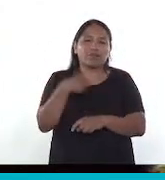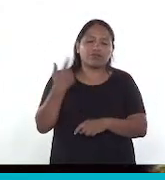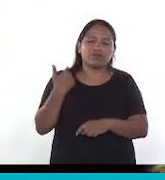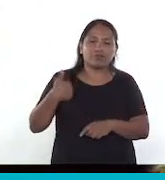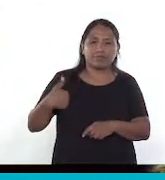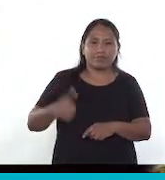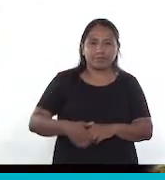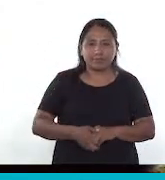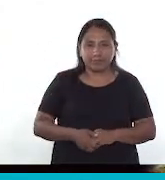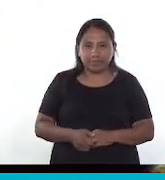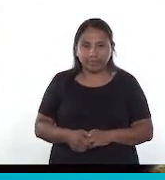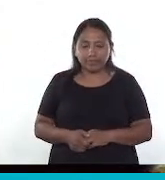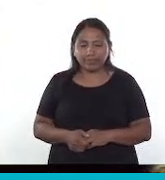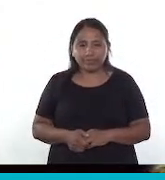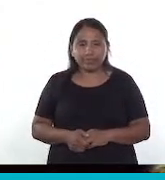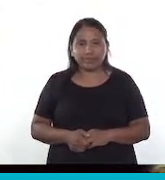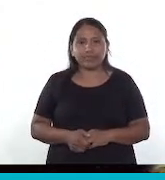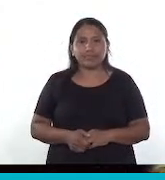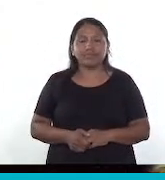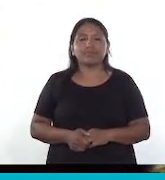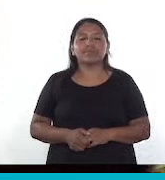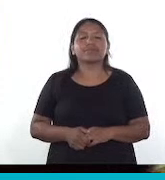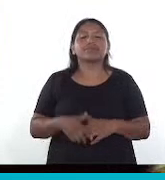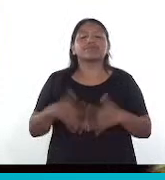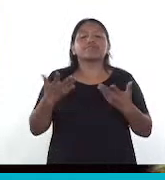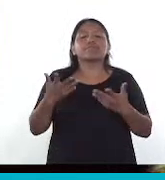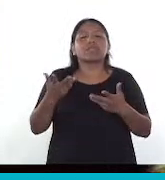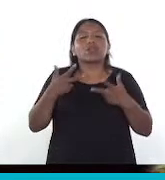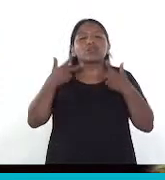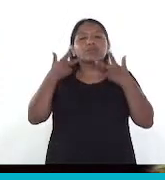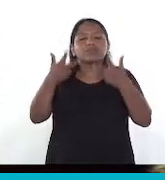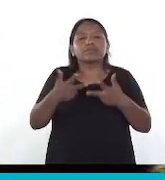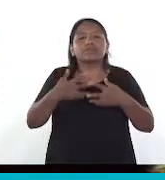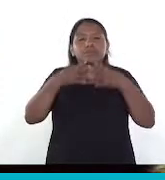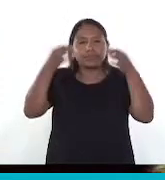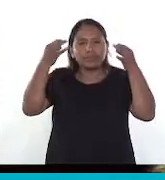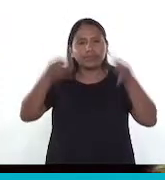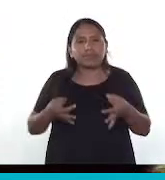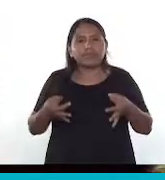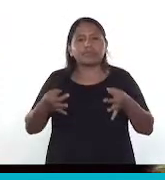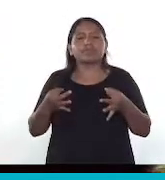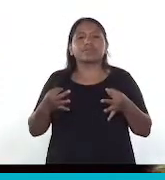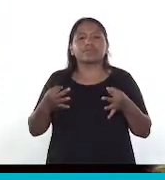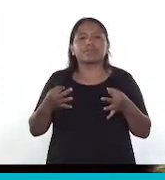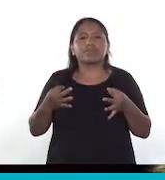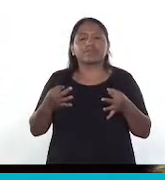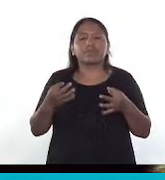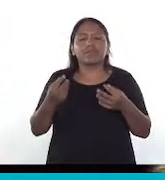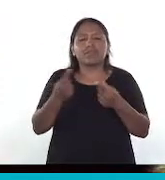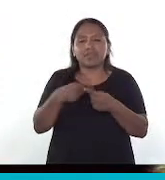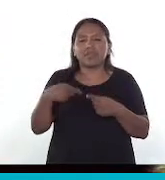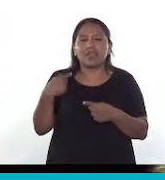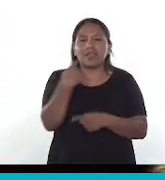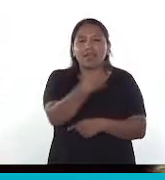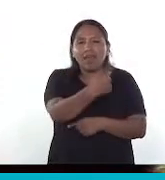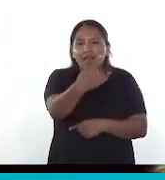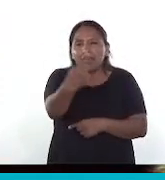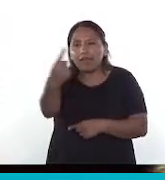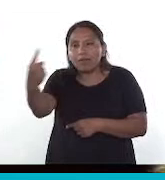pero lo hacemos también con la firme convicción de que cada uno de nosotros